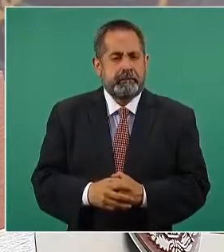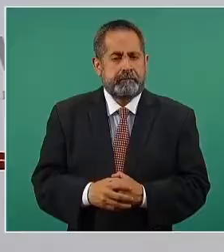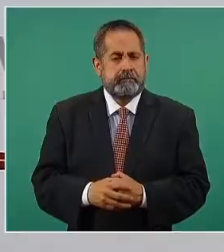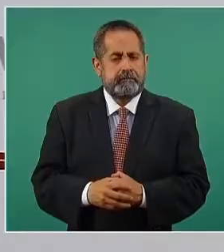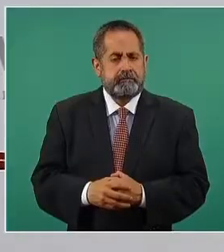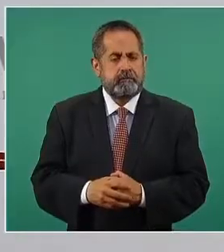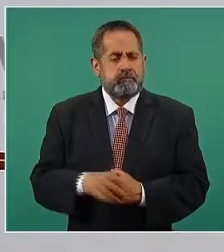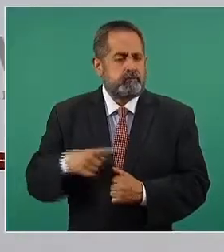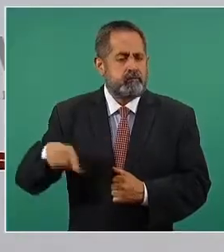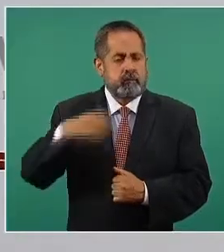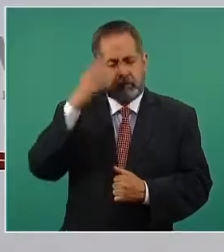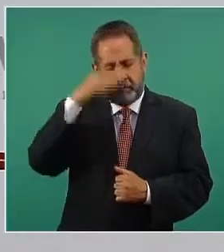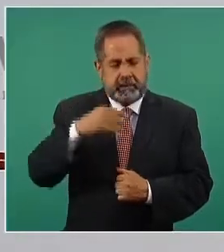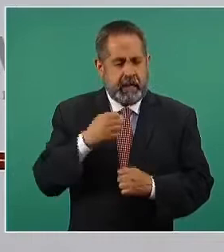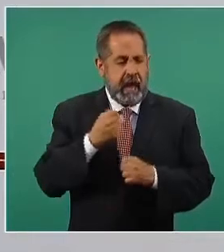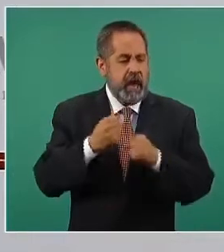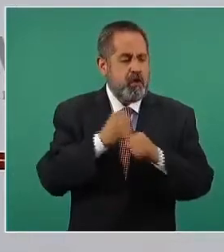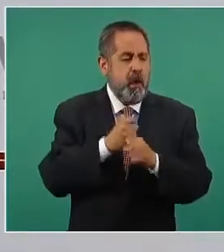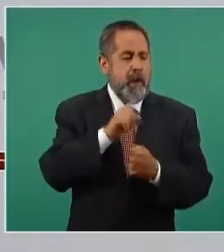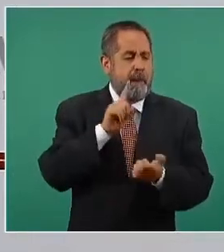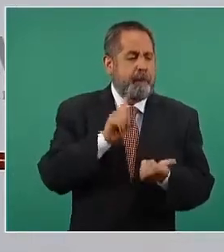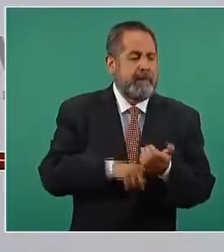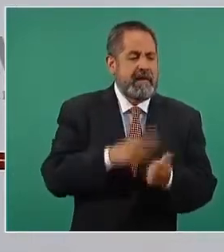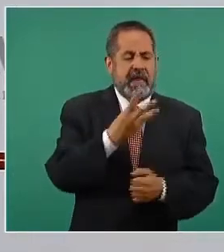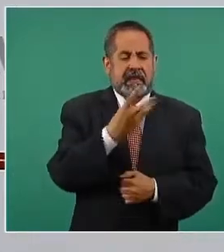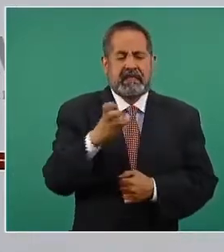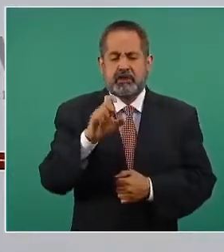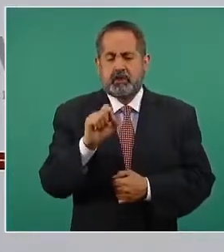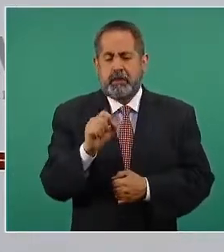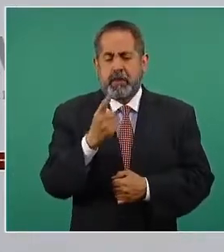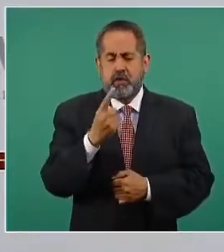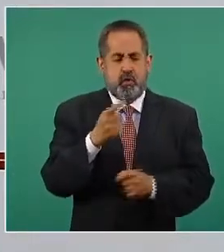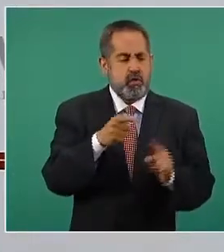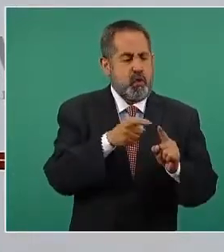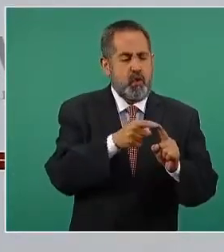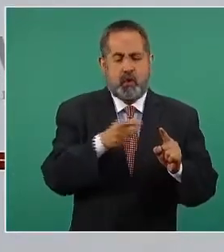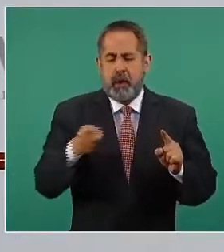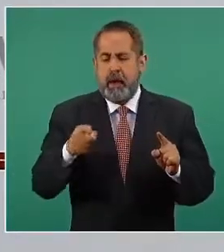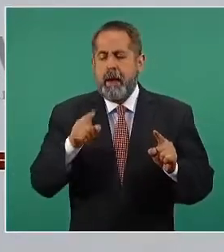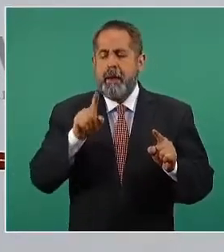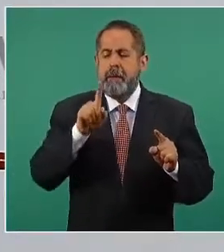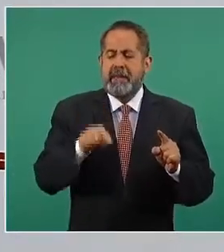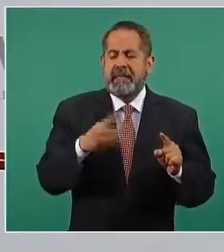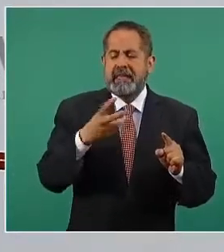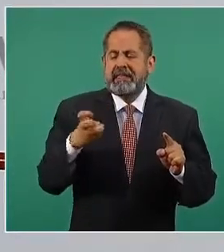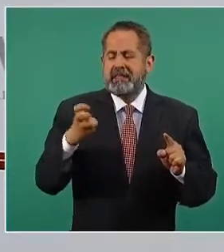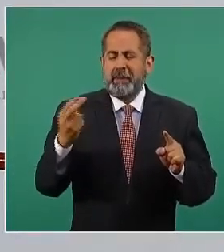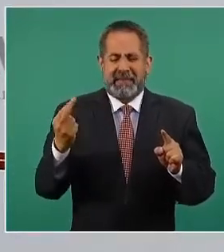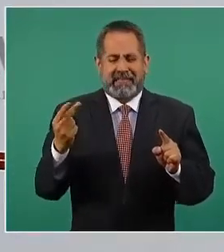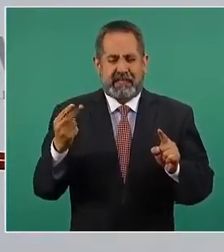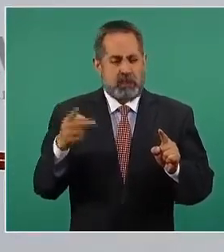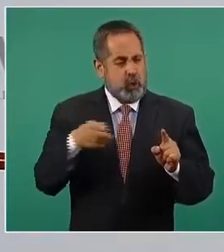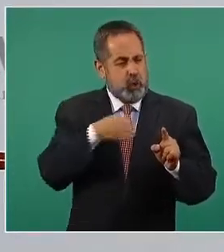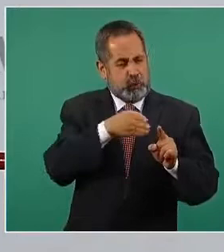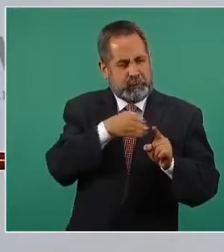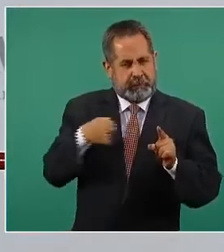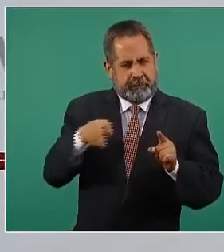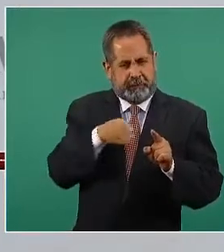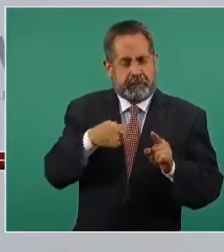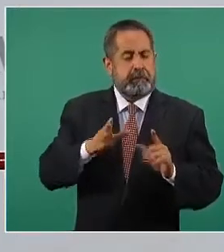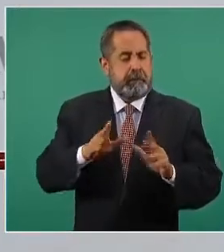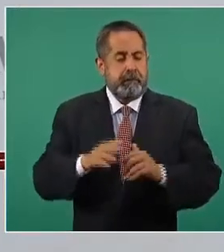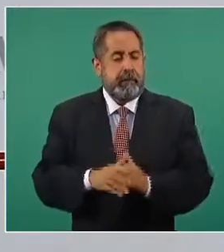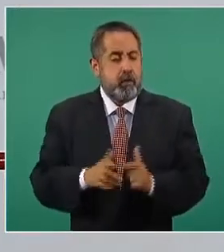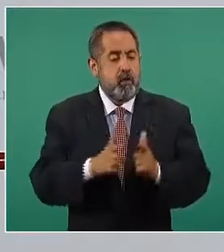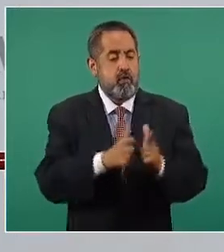que entre 1321 y 1325, un